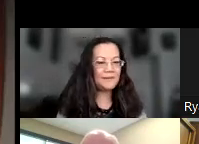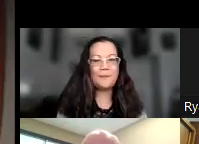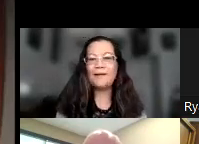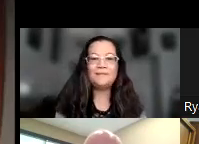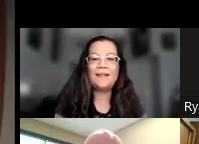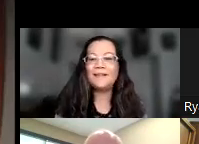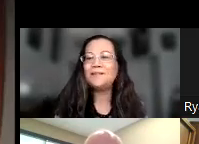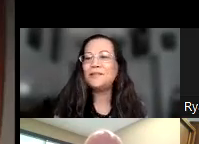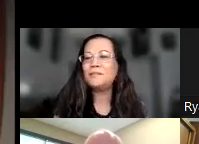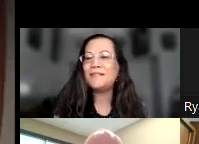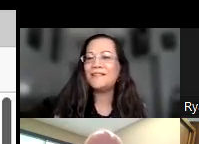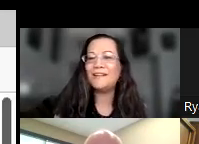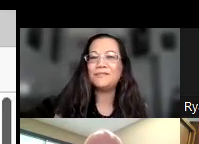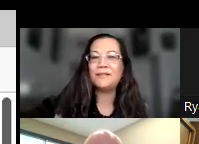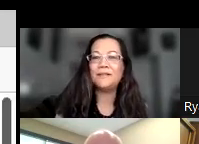bien.